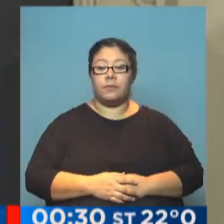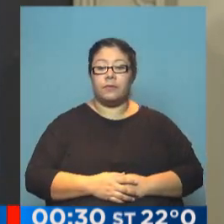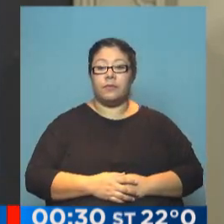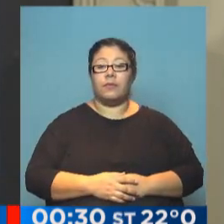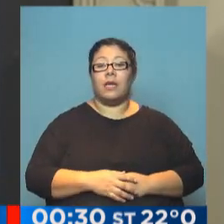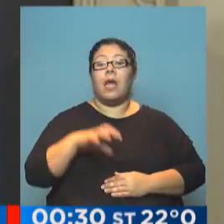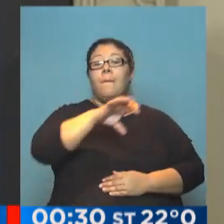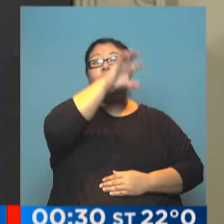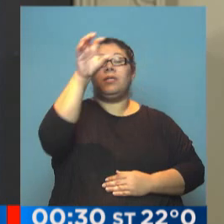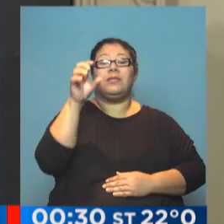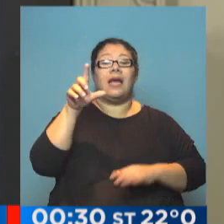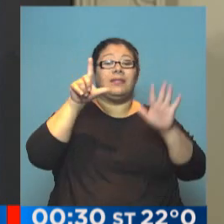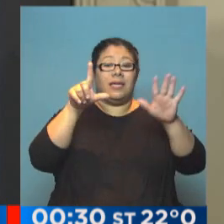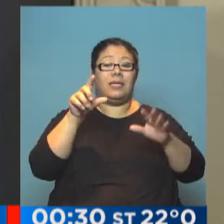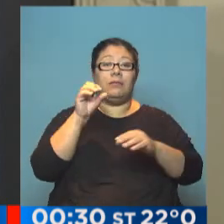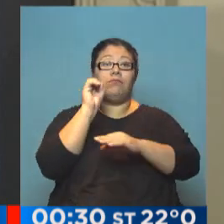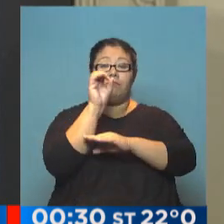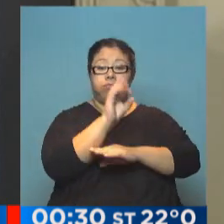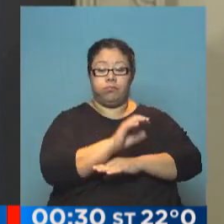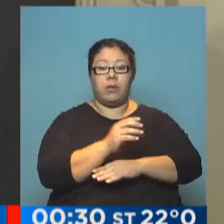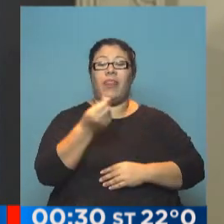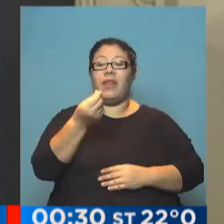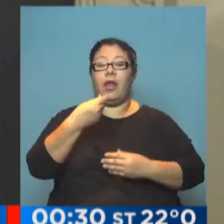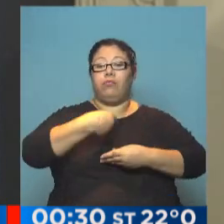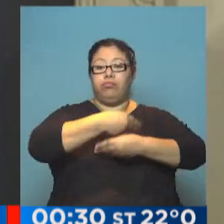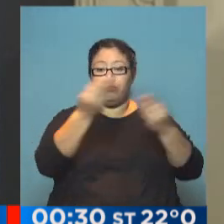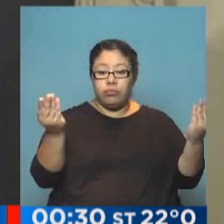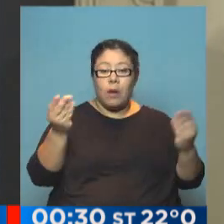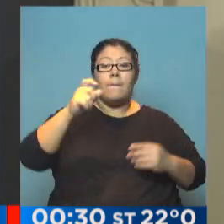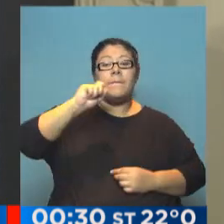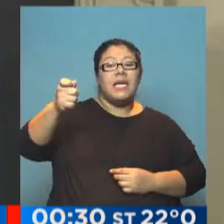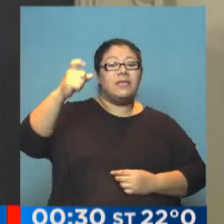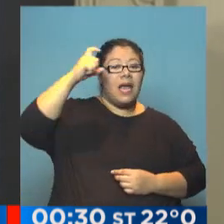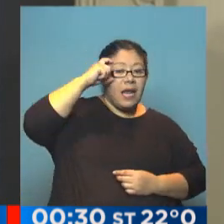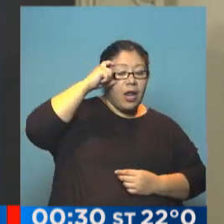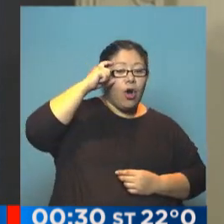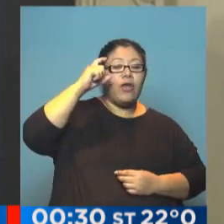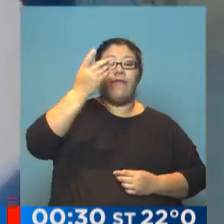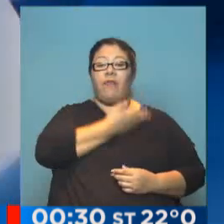7 provincias van a recibir esta ayuda excepcional durante los meses de enero y febrero.